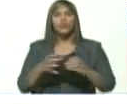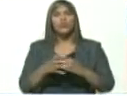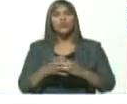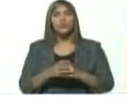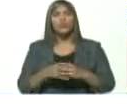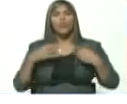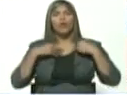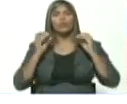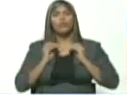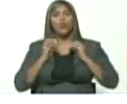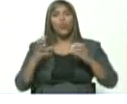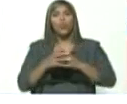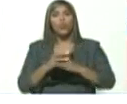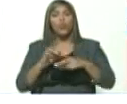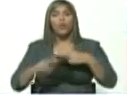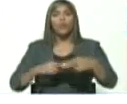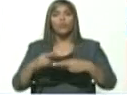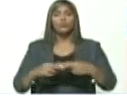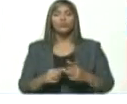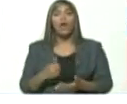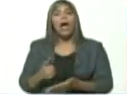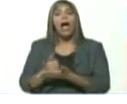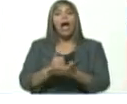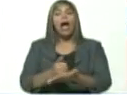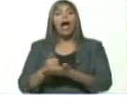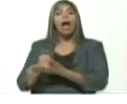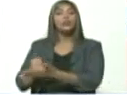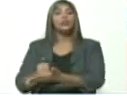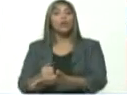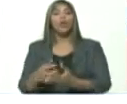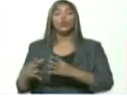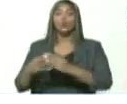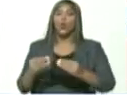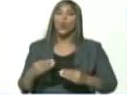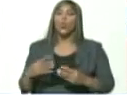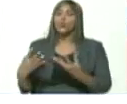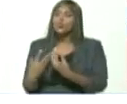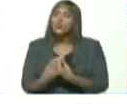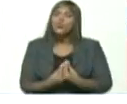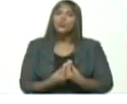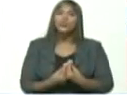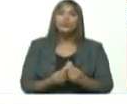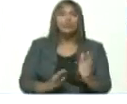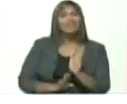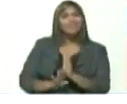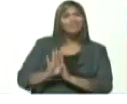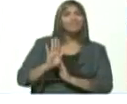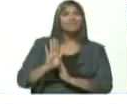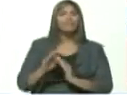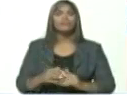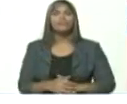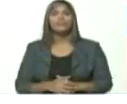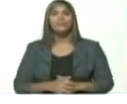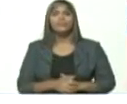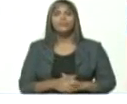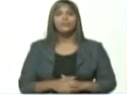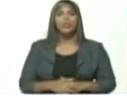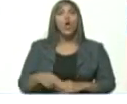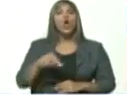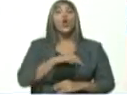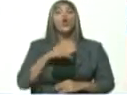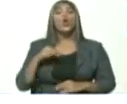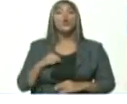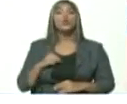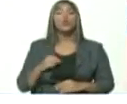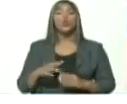revolución, para entreayudarnos, entreapoyarnos, para superar obstáculos. Nosotros en